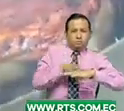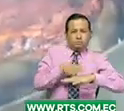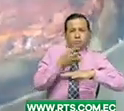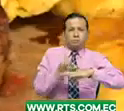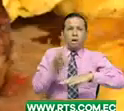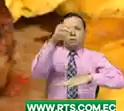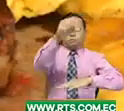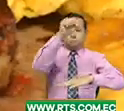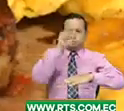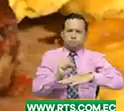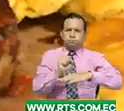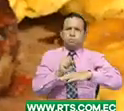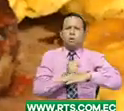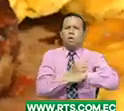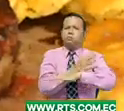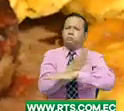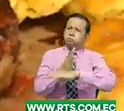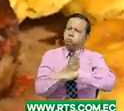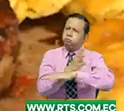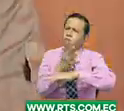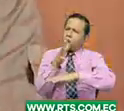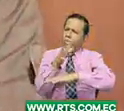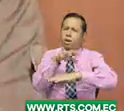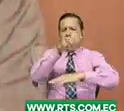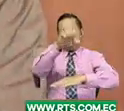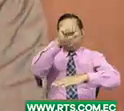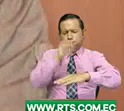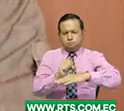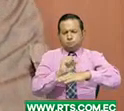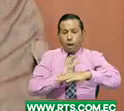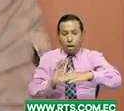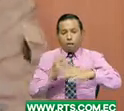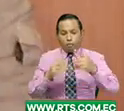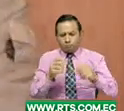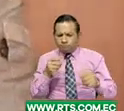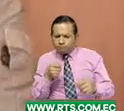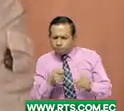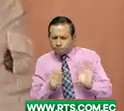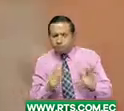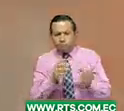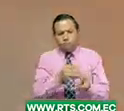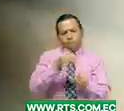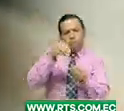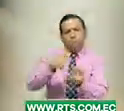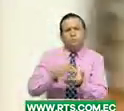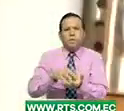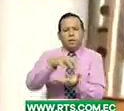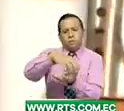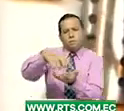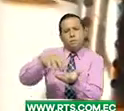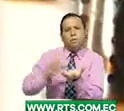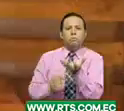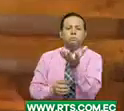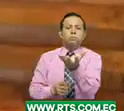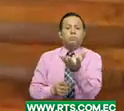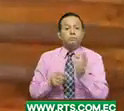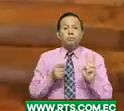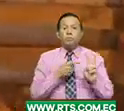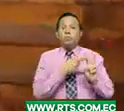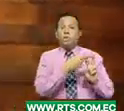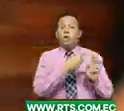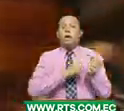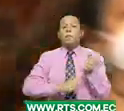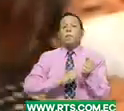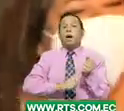de 4 horas, 5 horas. La acompaña con patacones, ensalada y arroz con menestra. Ellos son hermanos. Ambos se quedaron